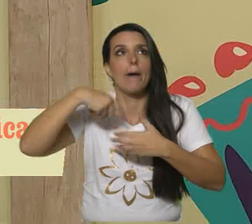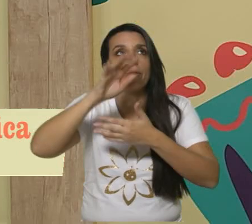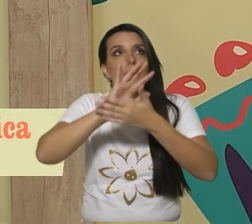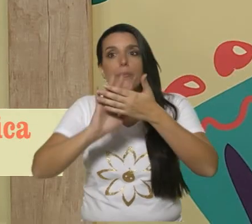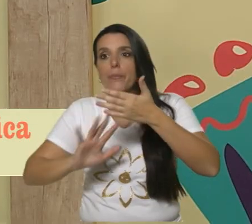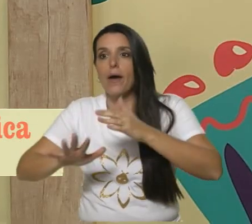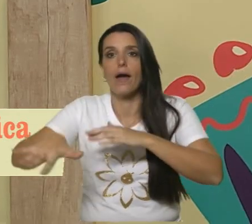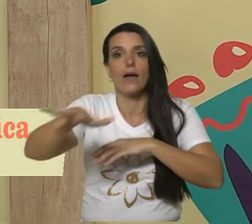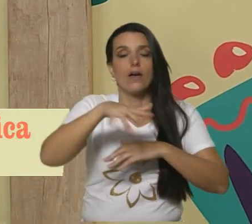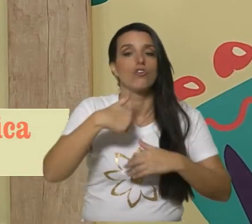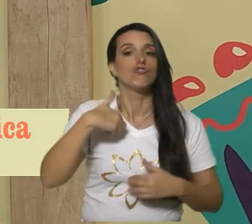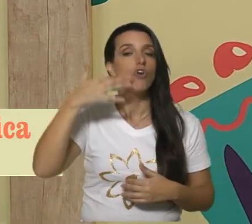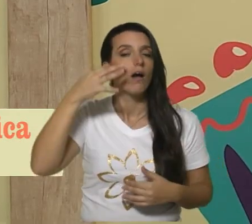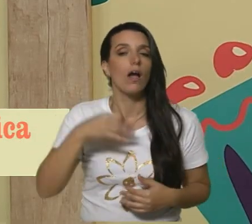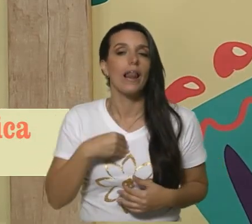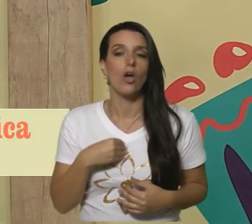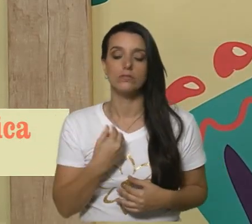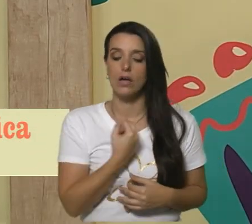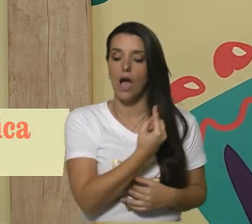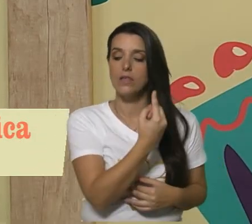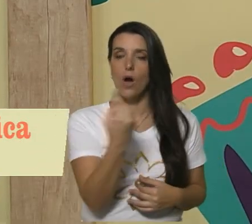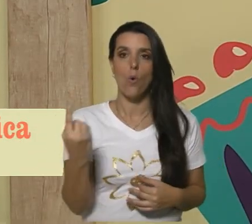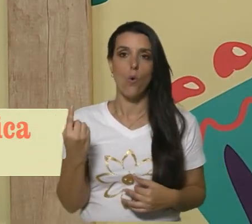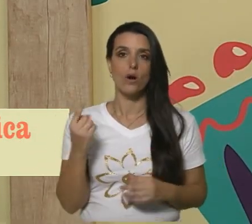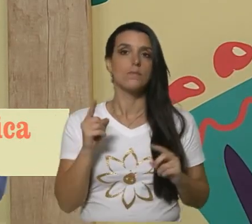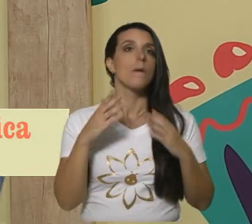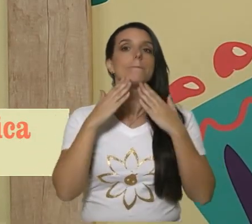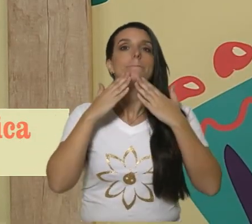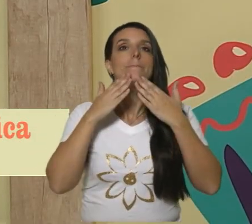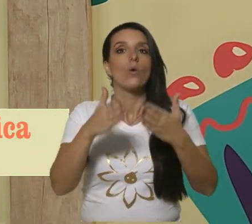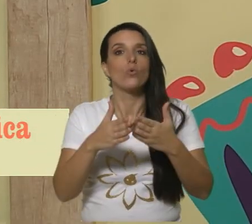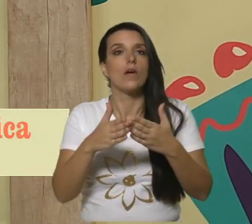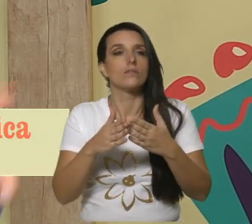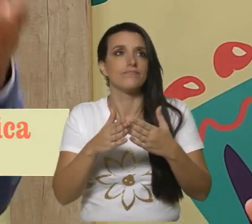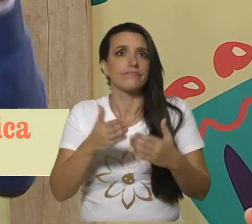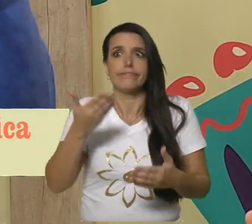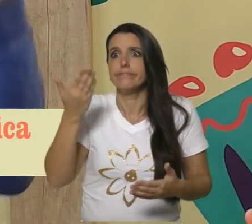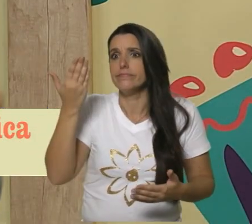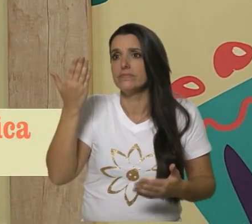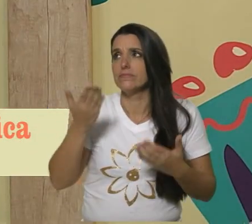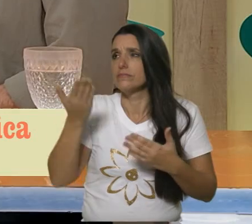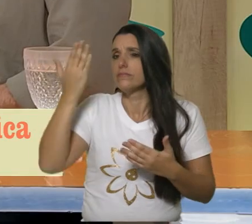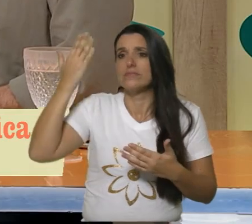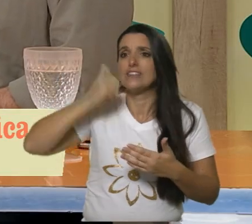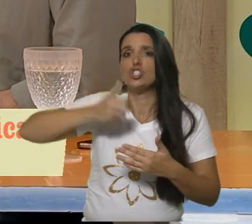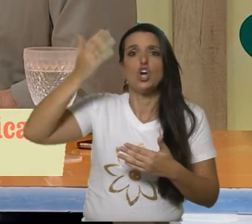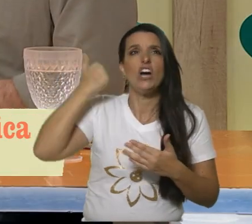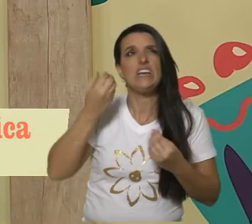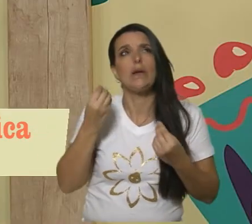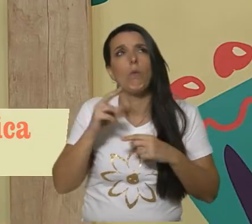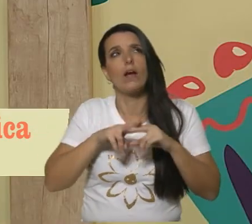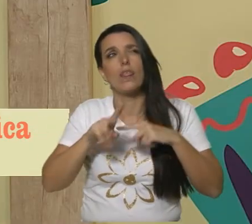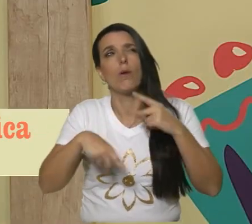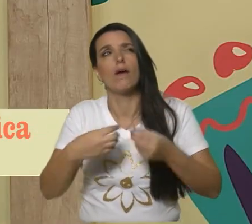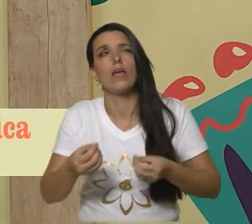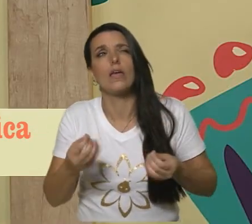es una creencia Yo creo que es muy personal muy particular y sobre todo es una pregunta que se viene haciendo el ser humano desde los confines de la historia siempre porque hay